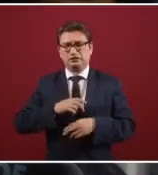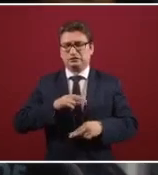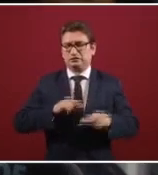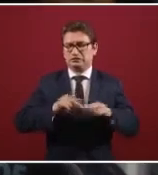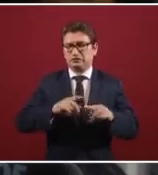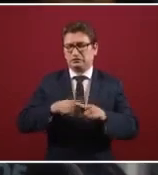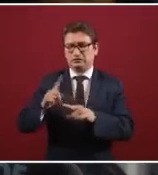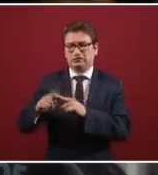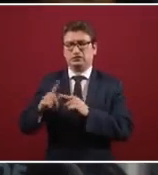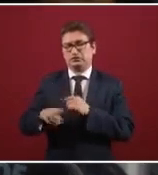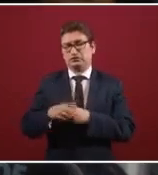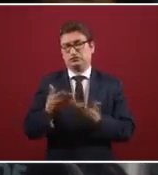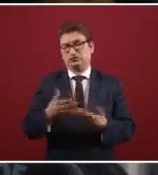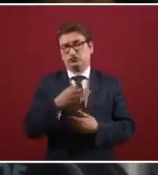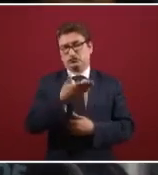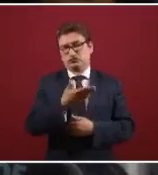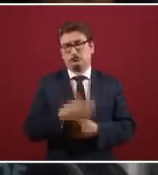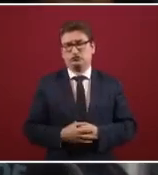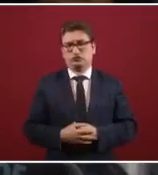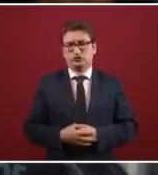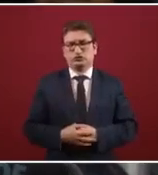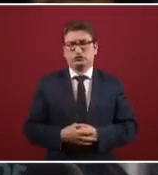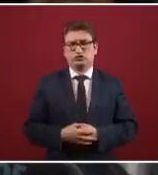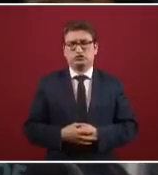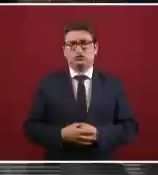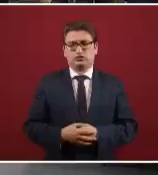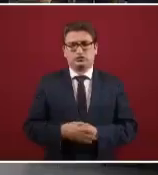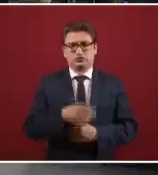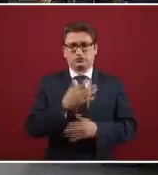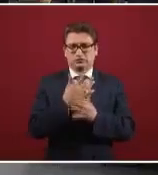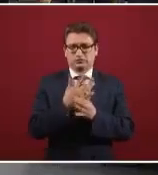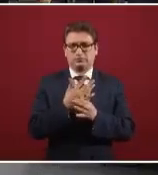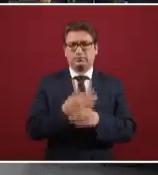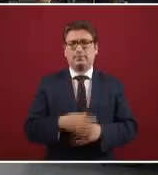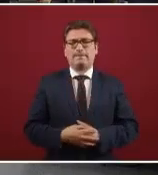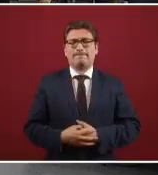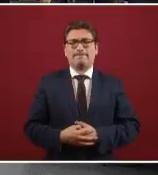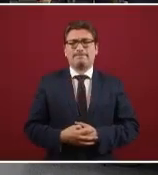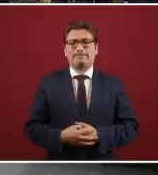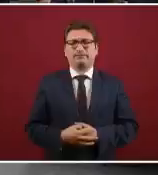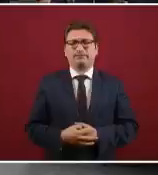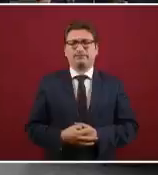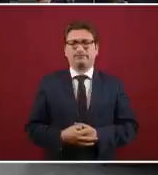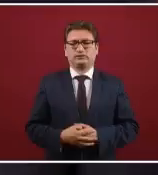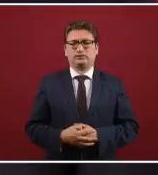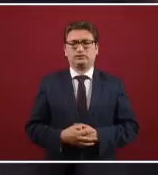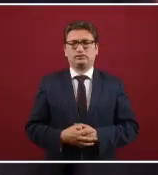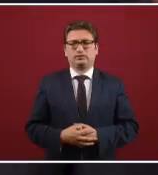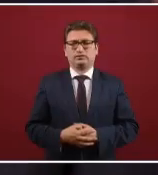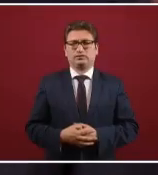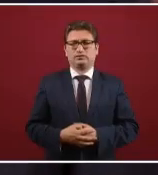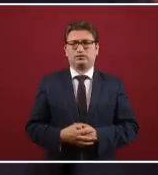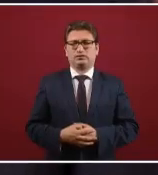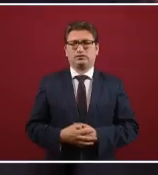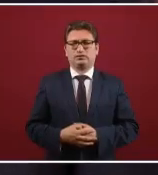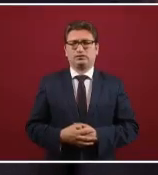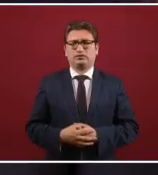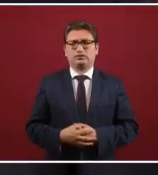y usted también pues habla de que no se puede sacrificar